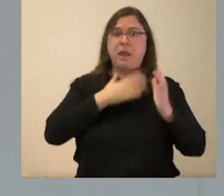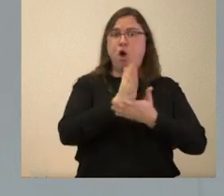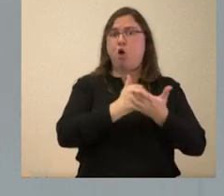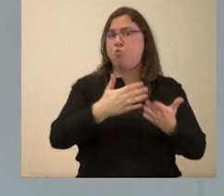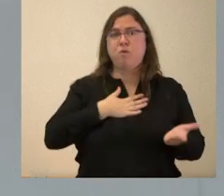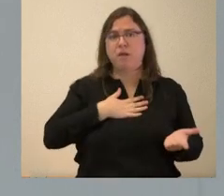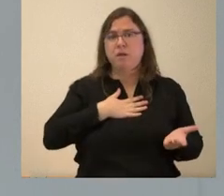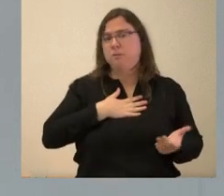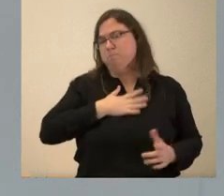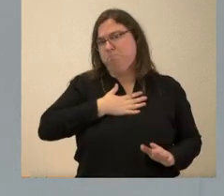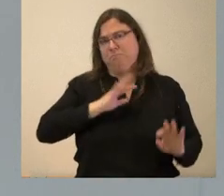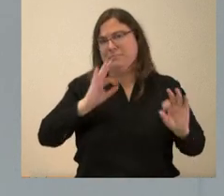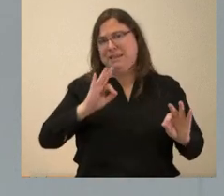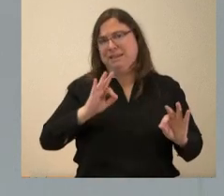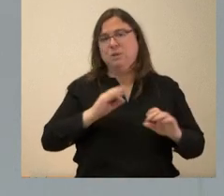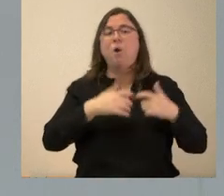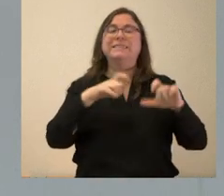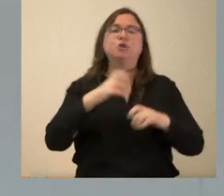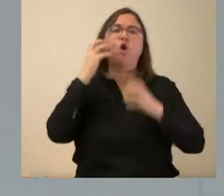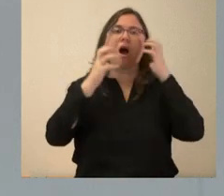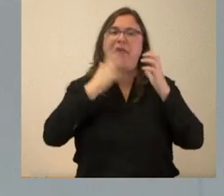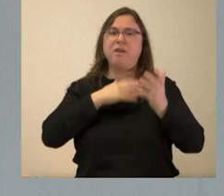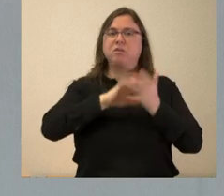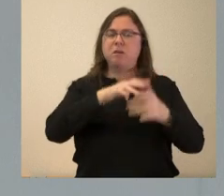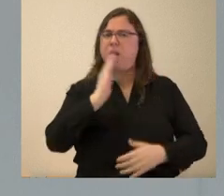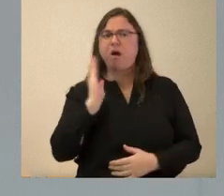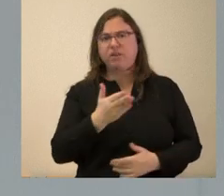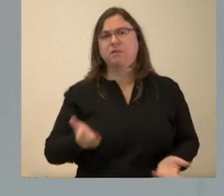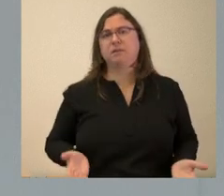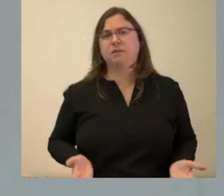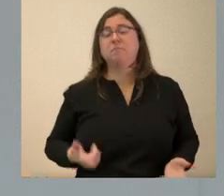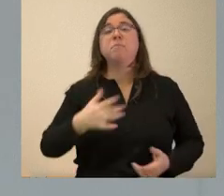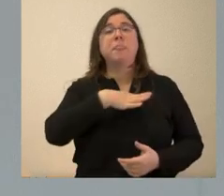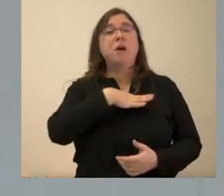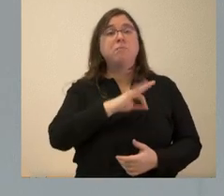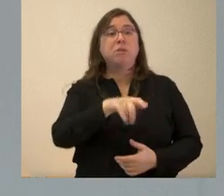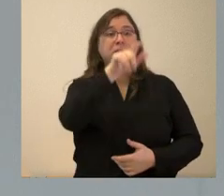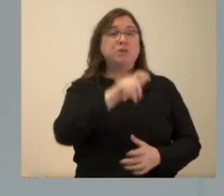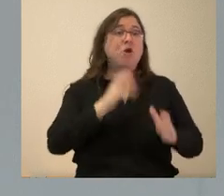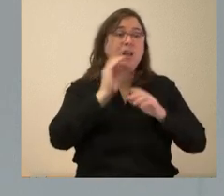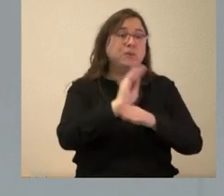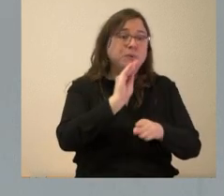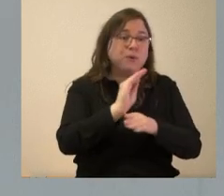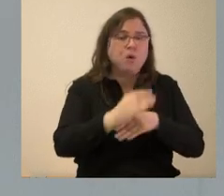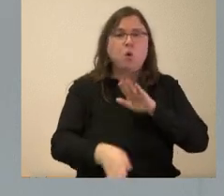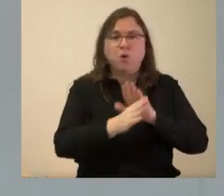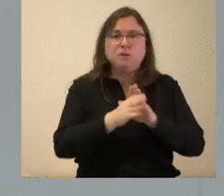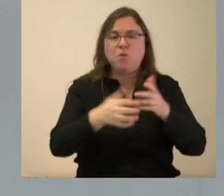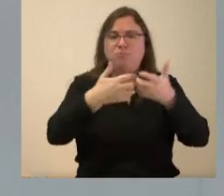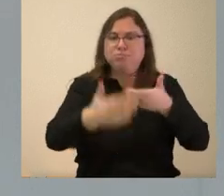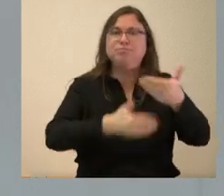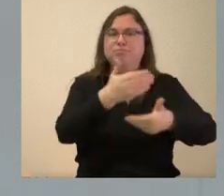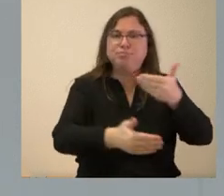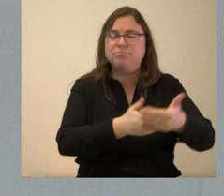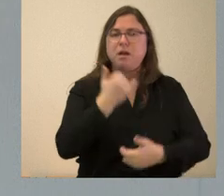Autónoma una comunidad evidentemente también del sector ganadero que se ve afectado lo que puede costar para un ganadero abierta su explotación en términos